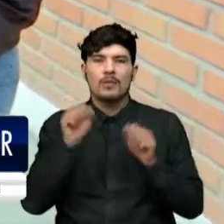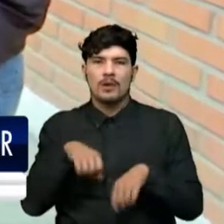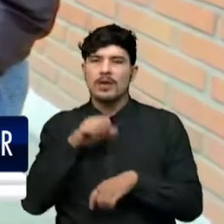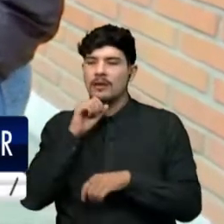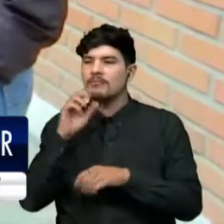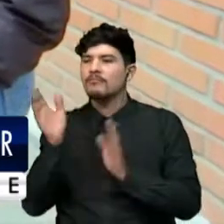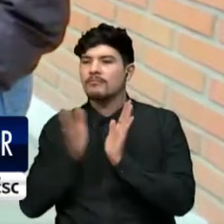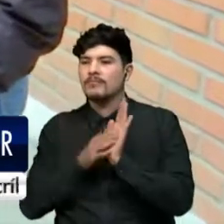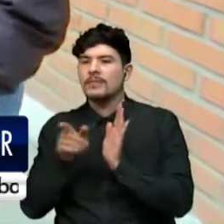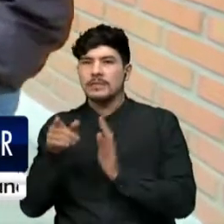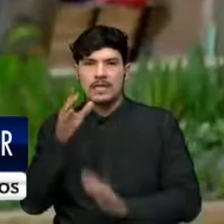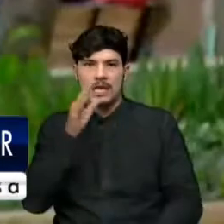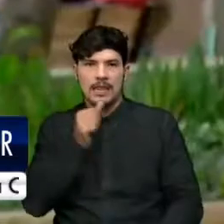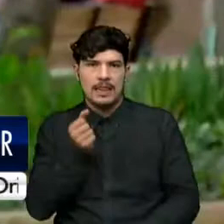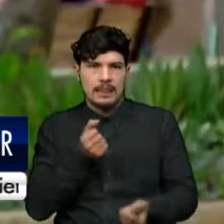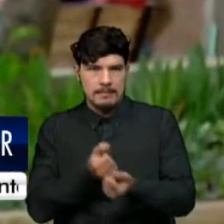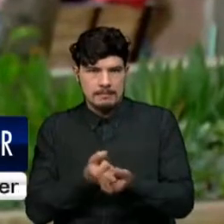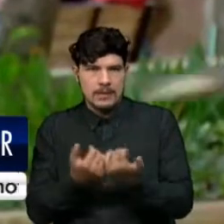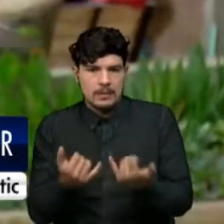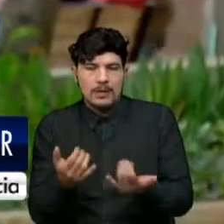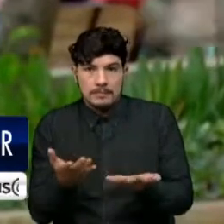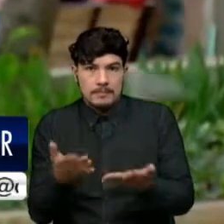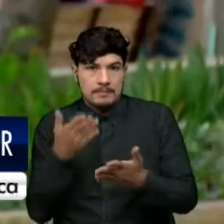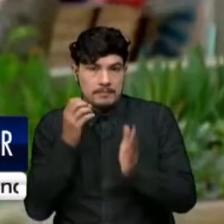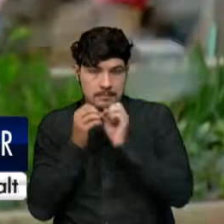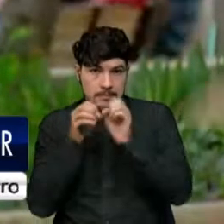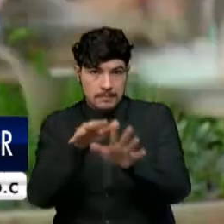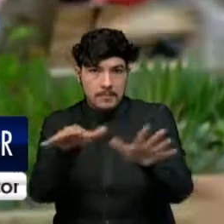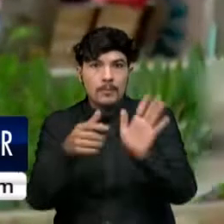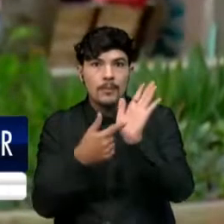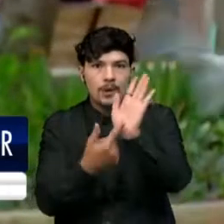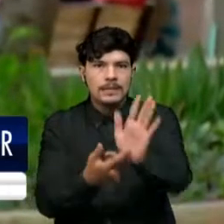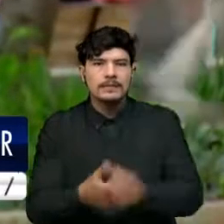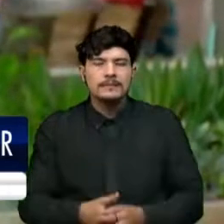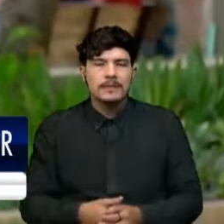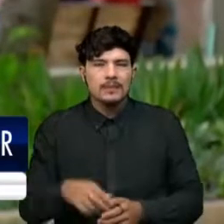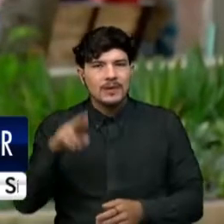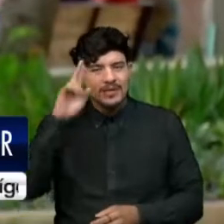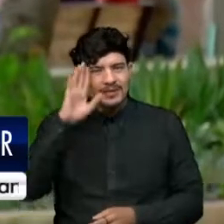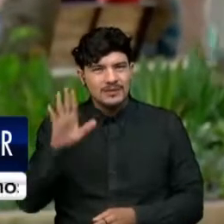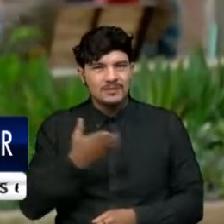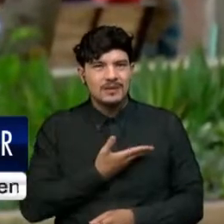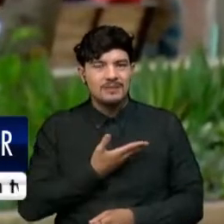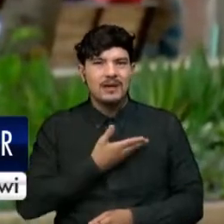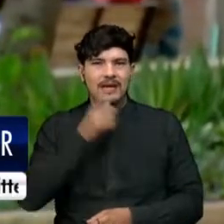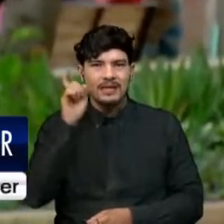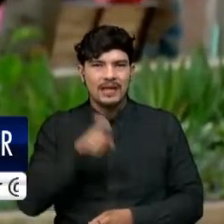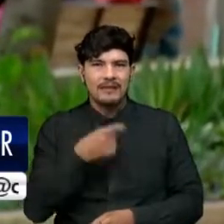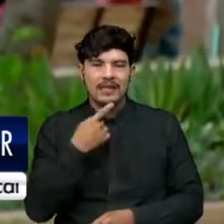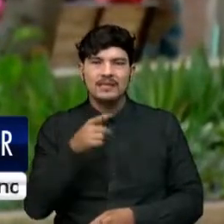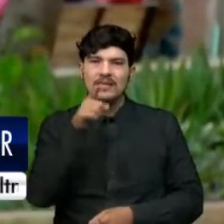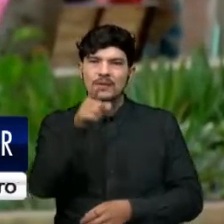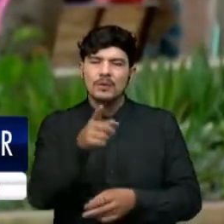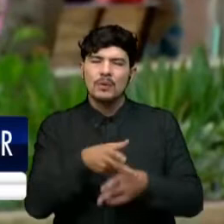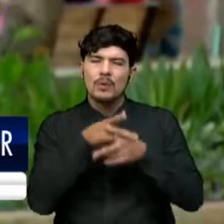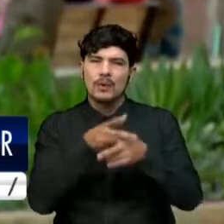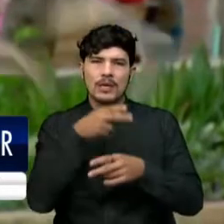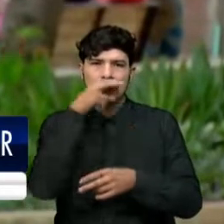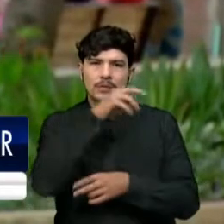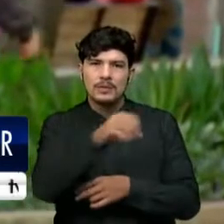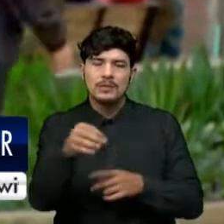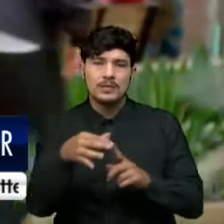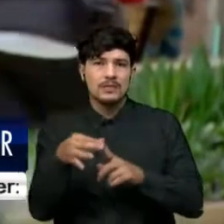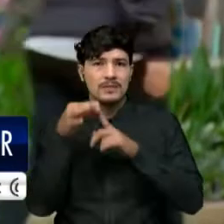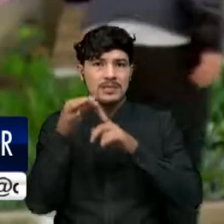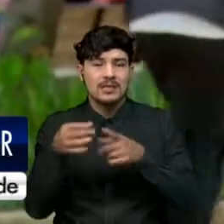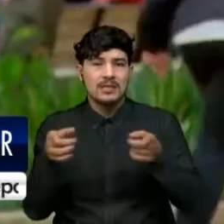verificar. El padre de la menor ha enviado también un mensaje sobre el cuidado y la protección de los menores de edad, pero